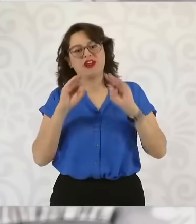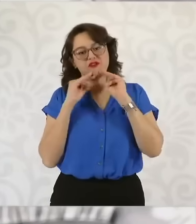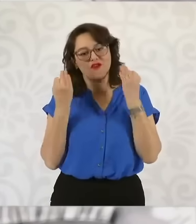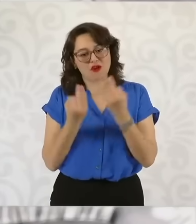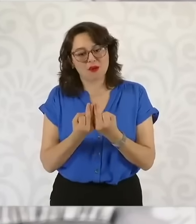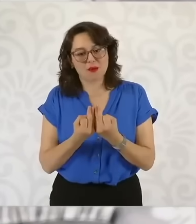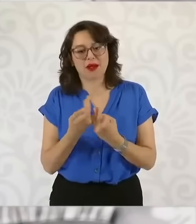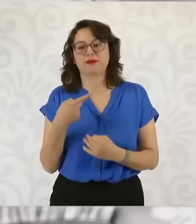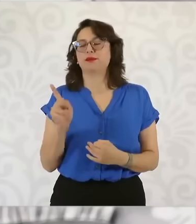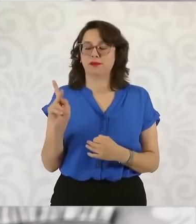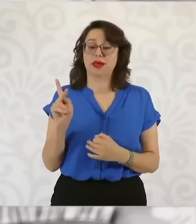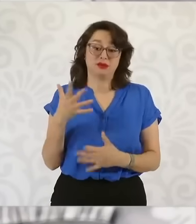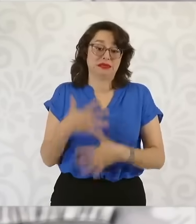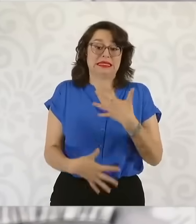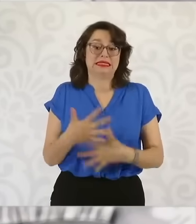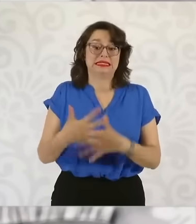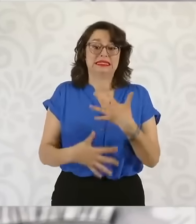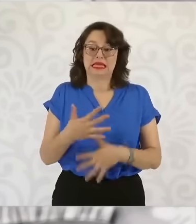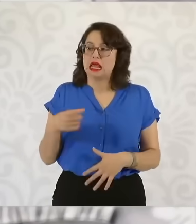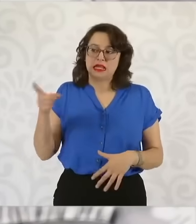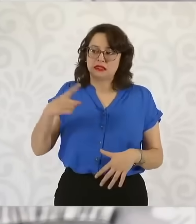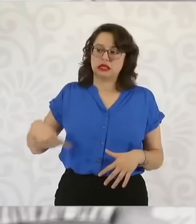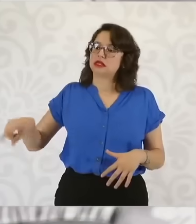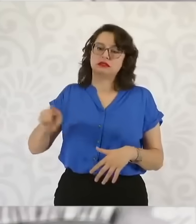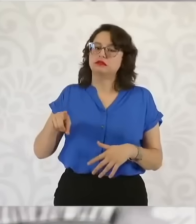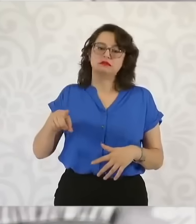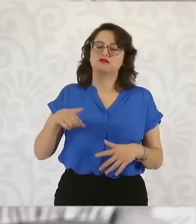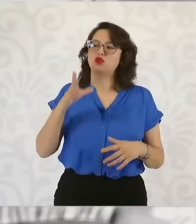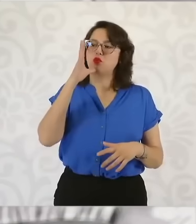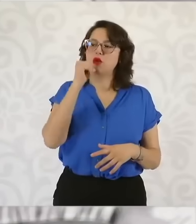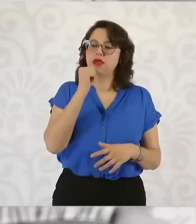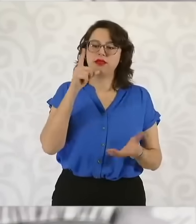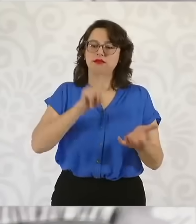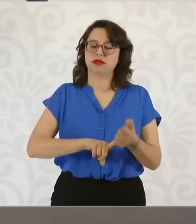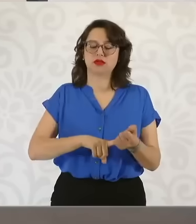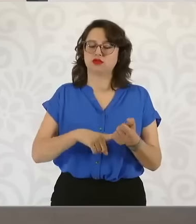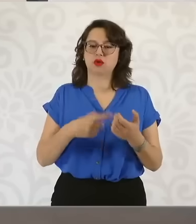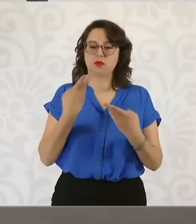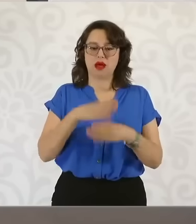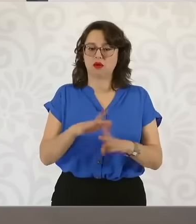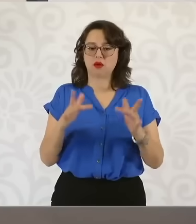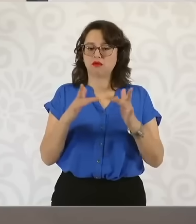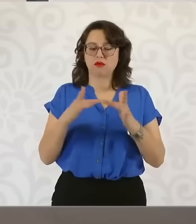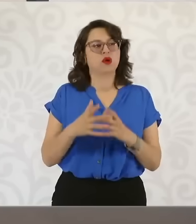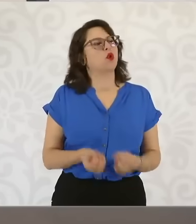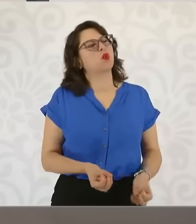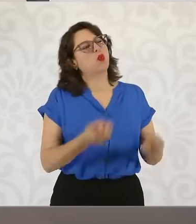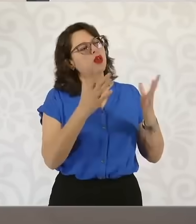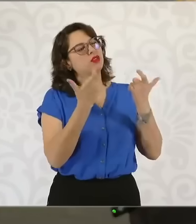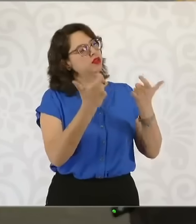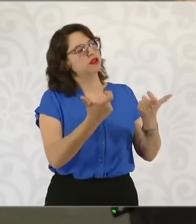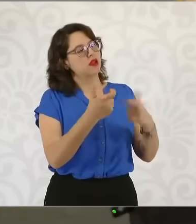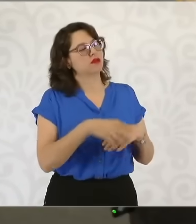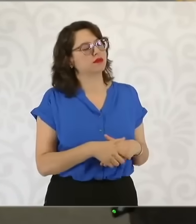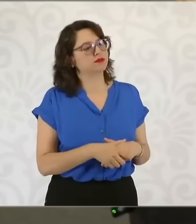están no pueden operar ya en el sistema financiero. ¿Y de qué monto estamos hablando? ¿Cómo? ¿De qué monto estamos